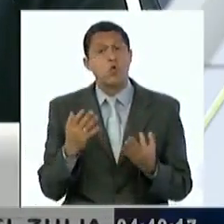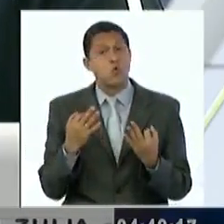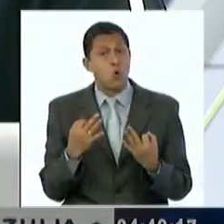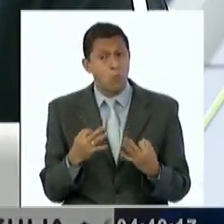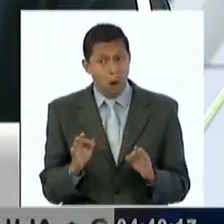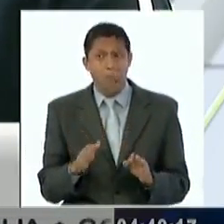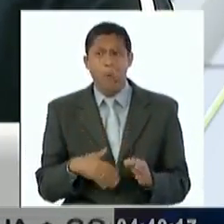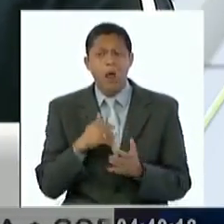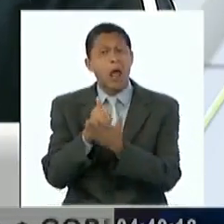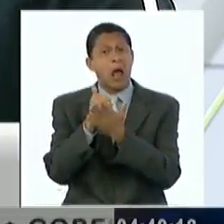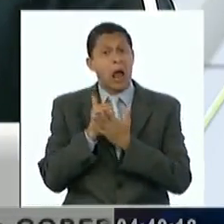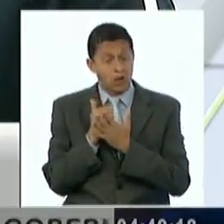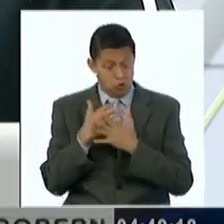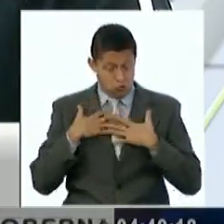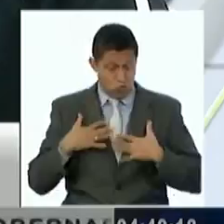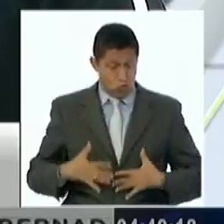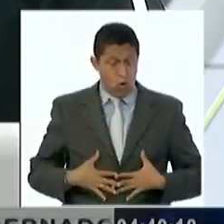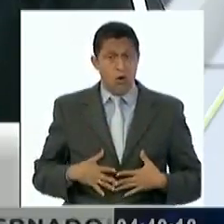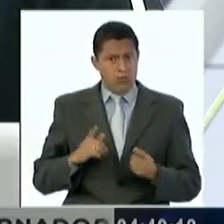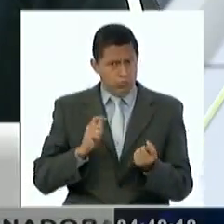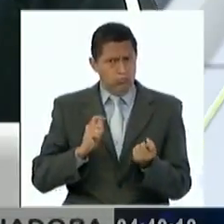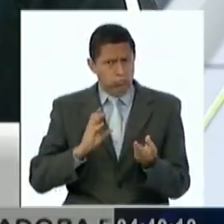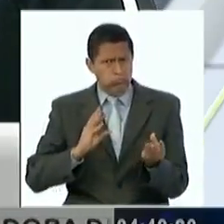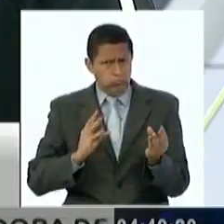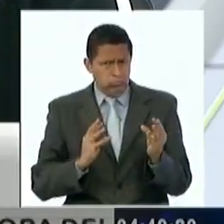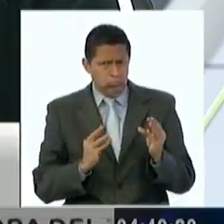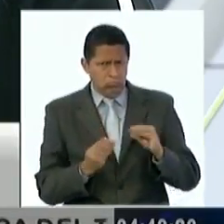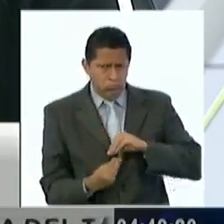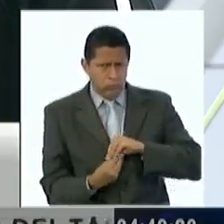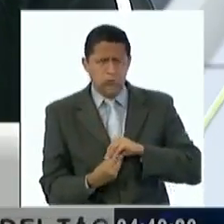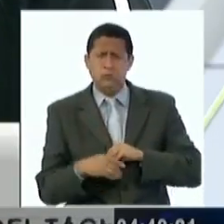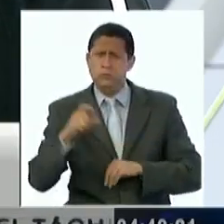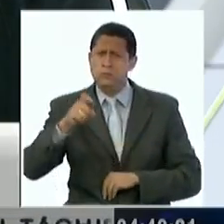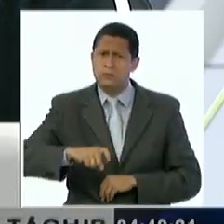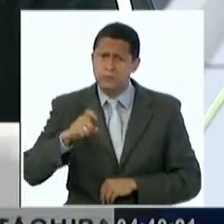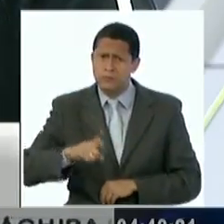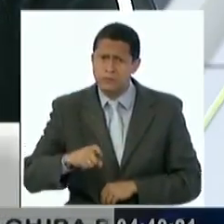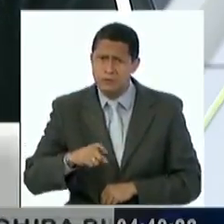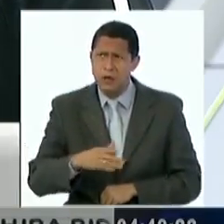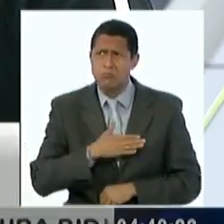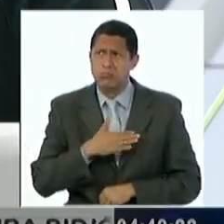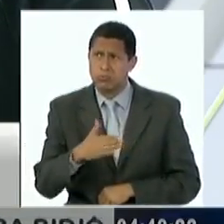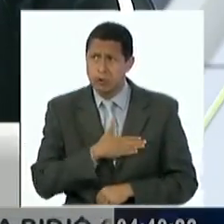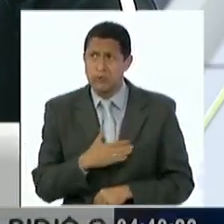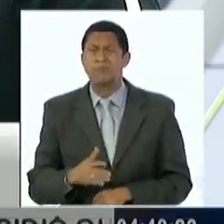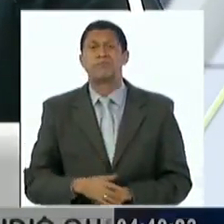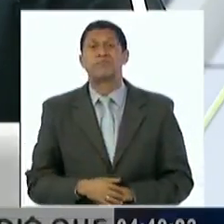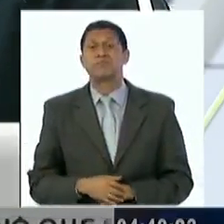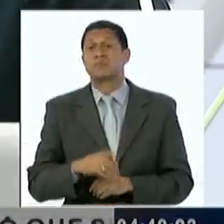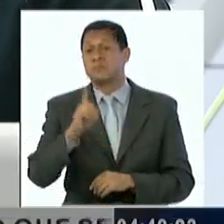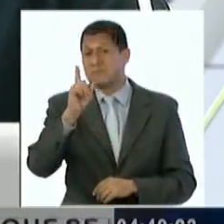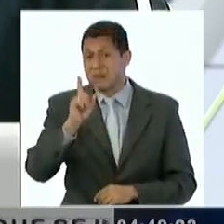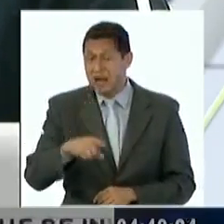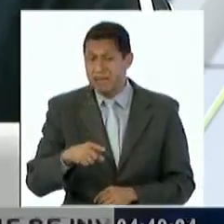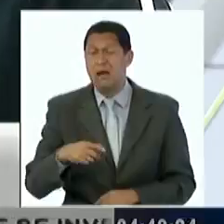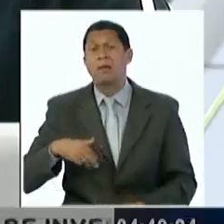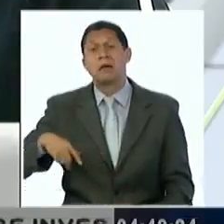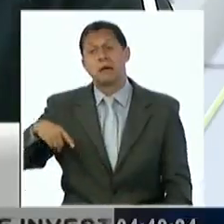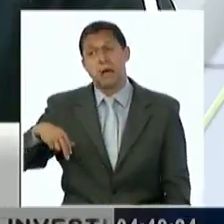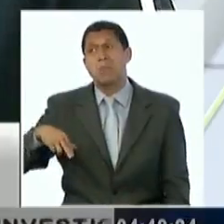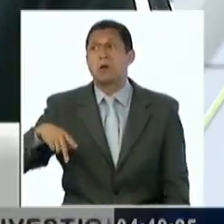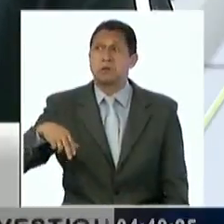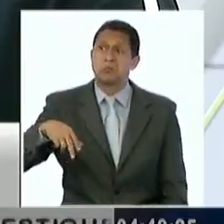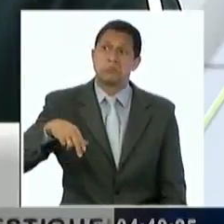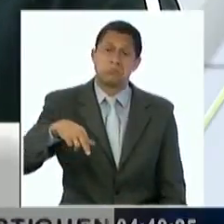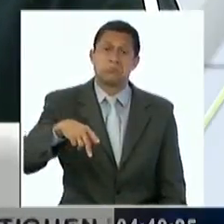pues ayuda a que el organismo vaya adaptándose a esas necesidades cardiovasculares y musculoesqueléticas por lo tanto la caminata puede